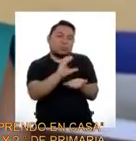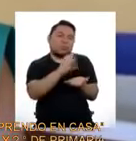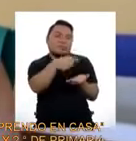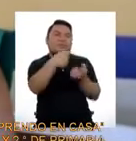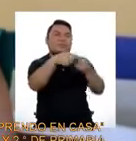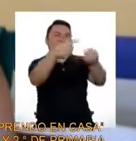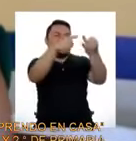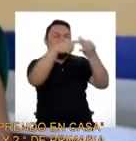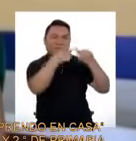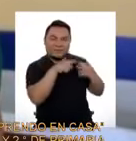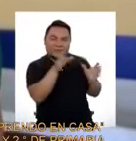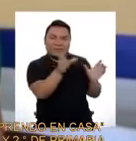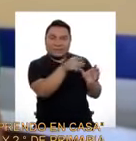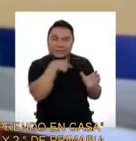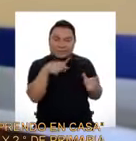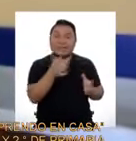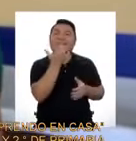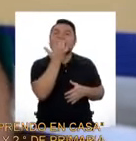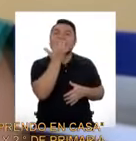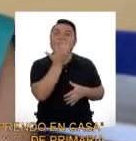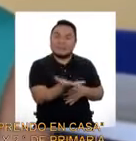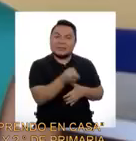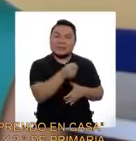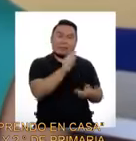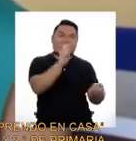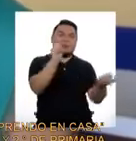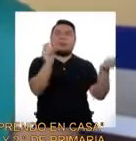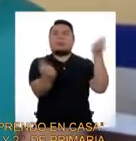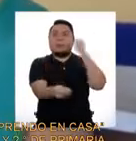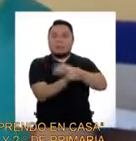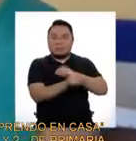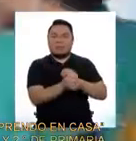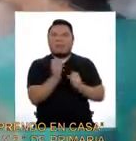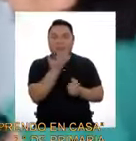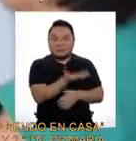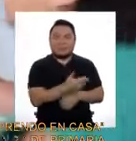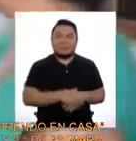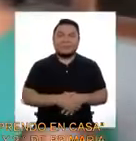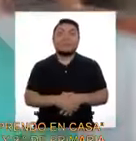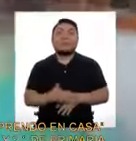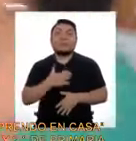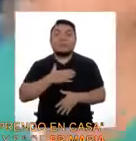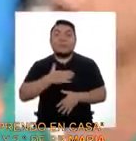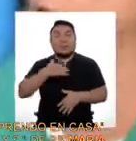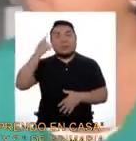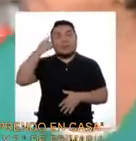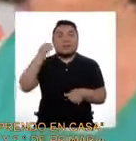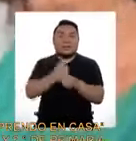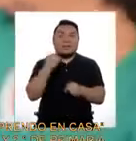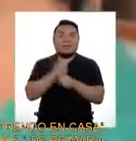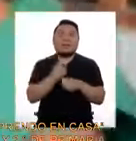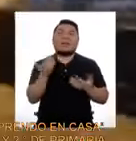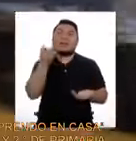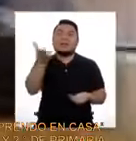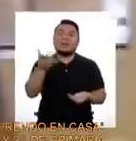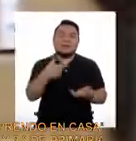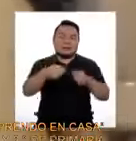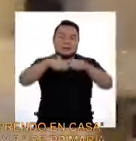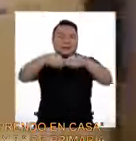lo vendemos, sino también lo transformamos y le damos el valor agregado. Nosotros básicamente trabajamos con